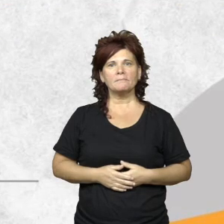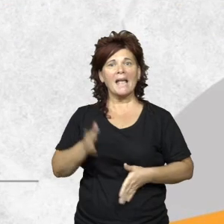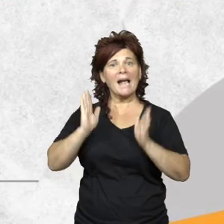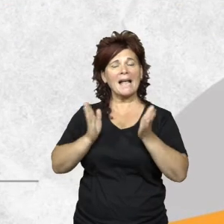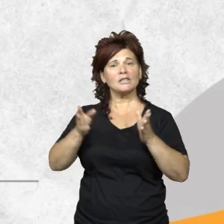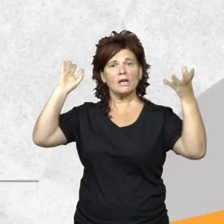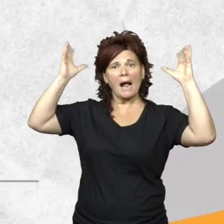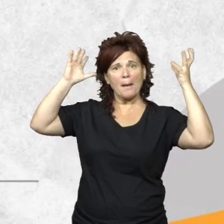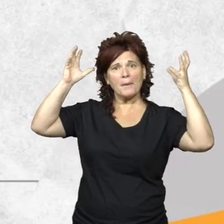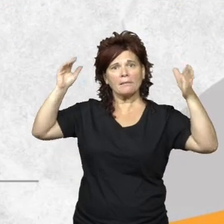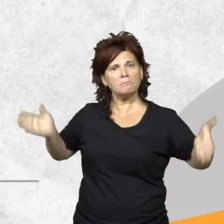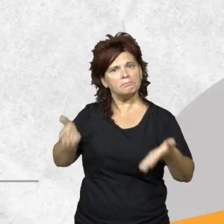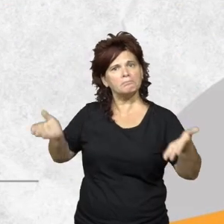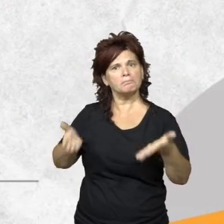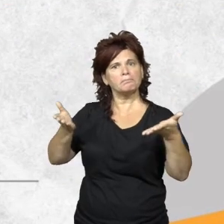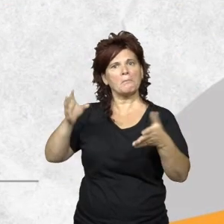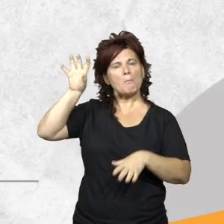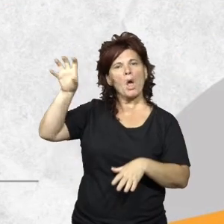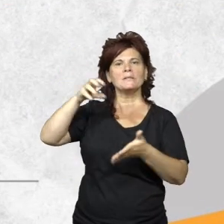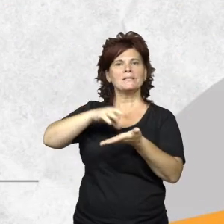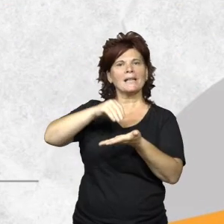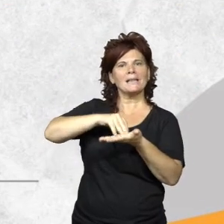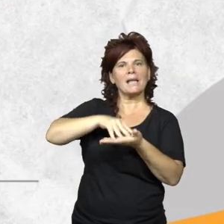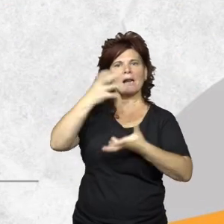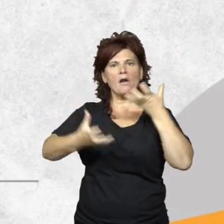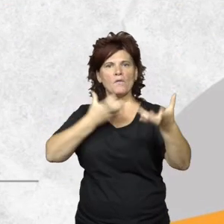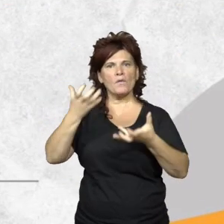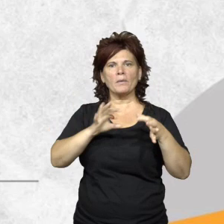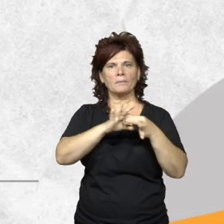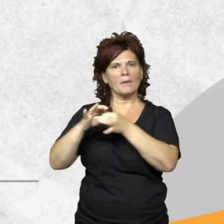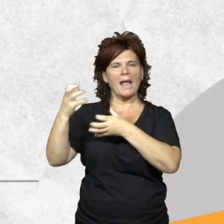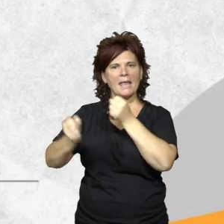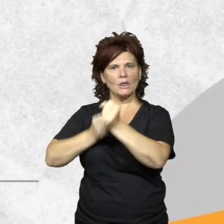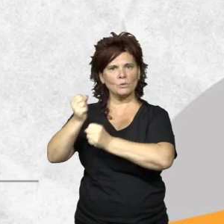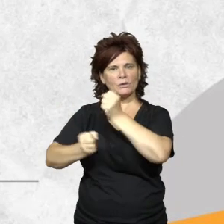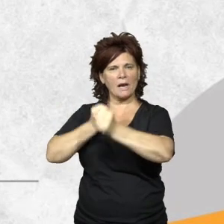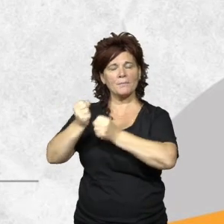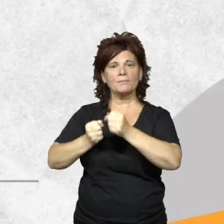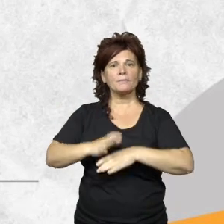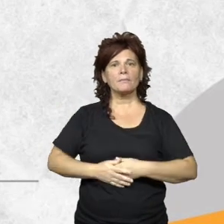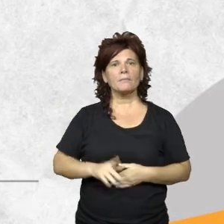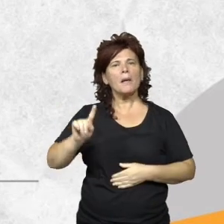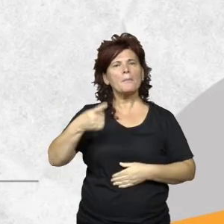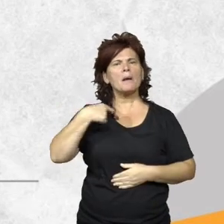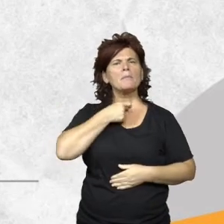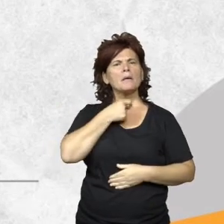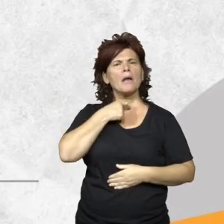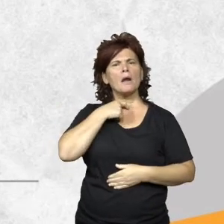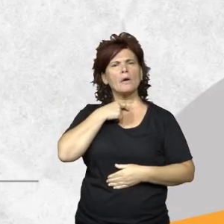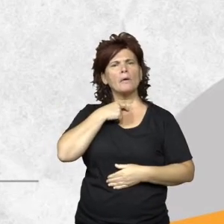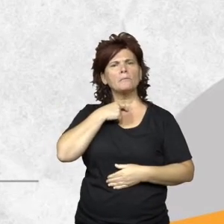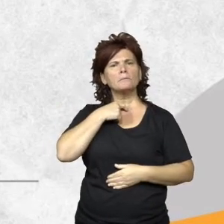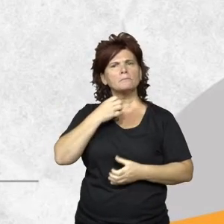provincia de Tierra del Fuego asociada a la industria. Primeramente me gusta comenzar con el